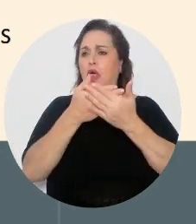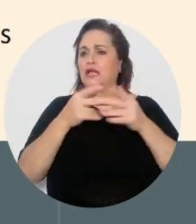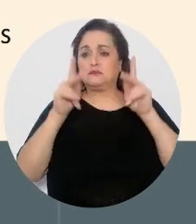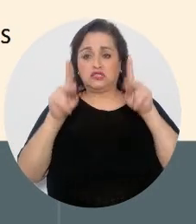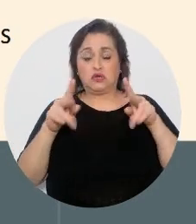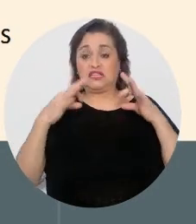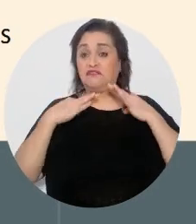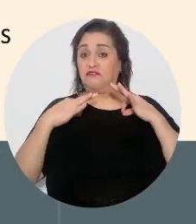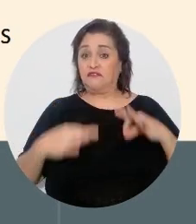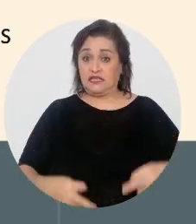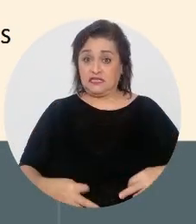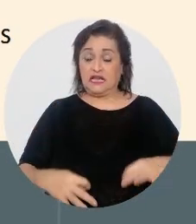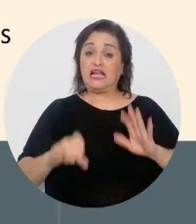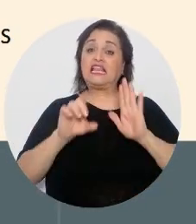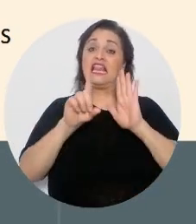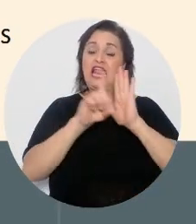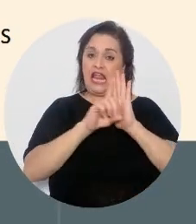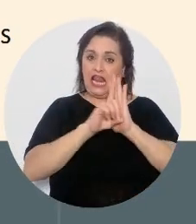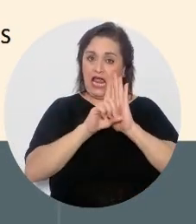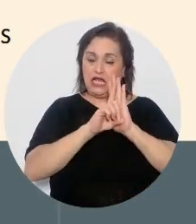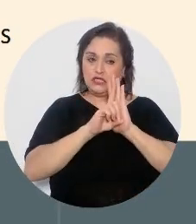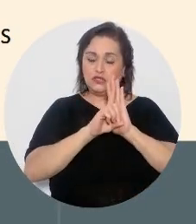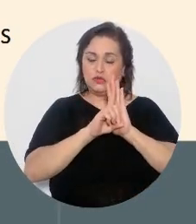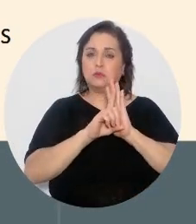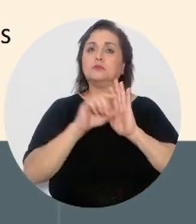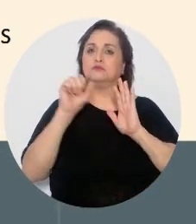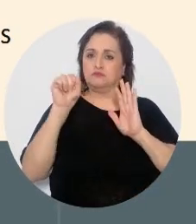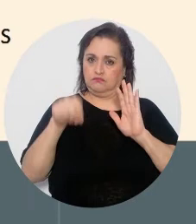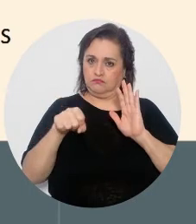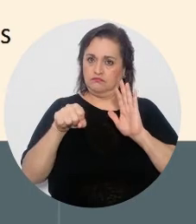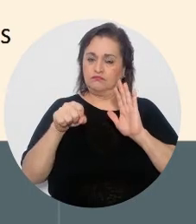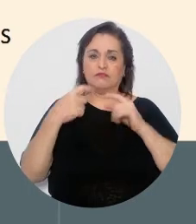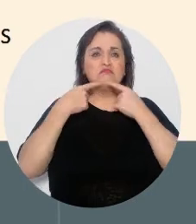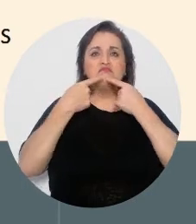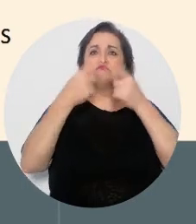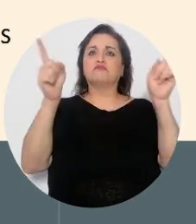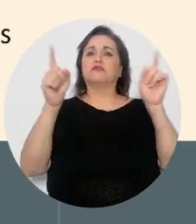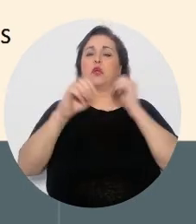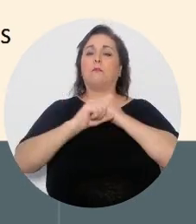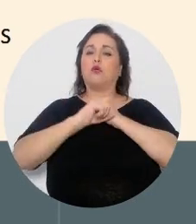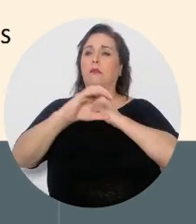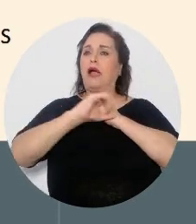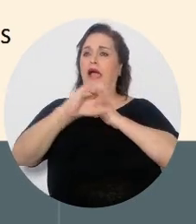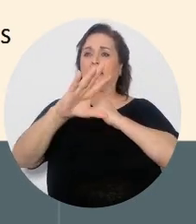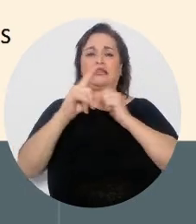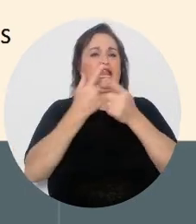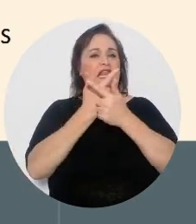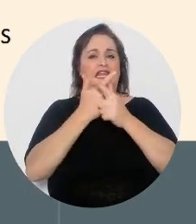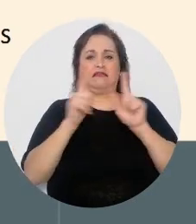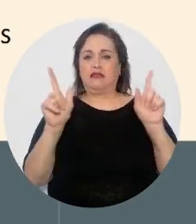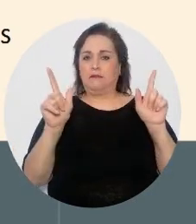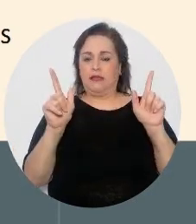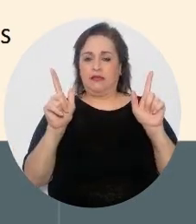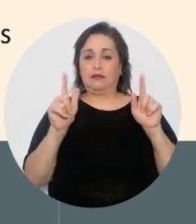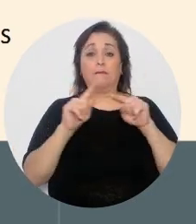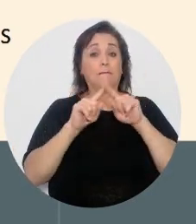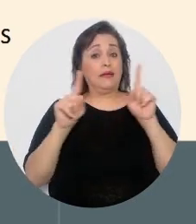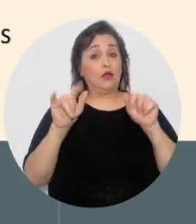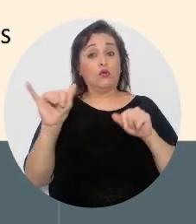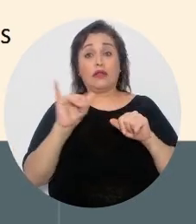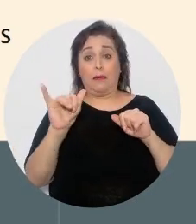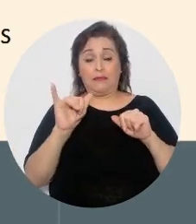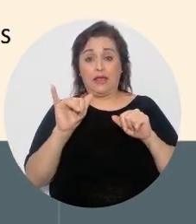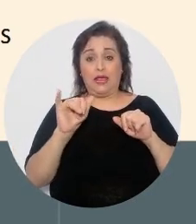personas físicas costarricenses tienen el derecho de difundir propaganda libremente.